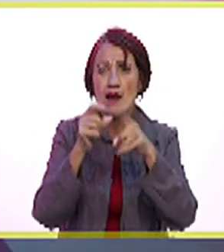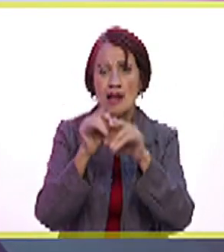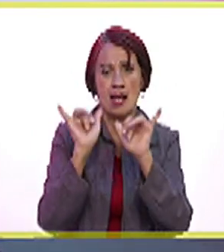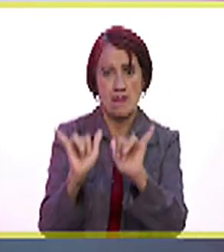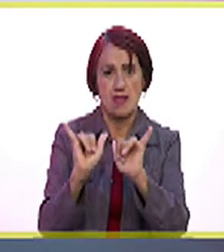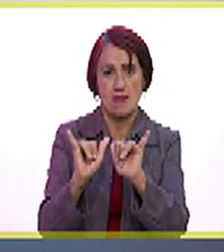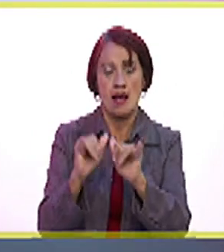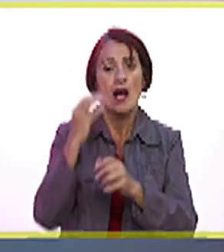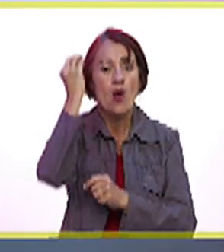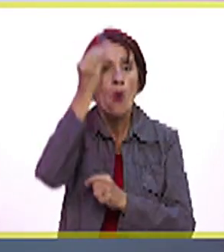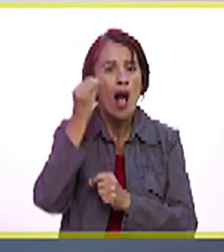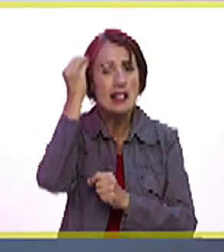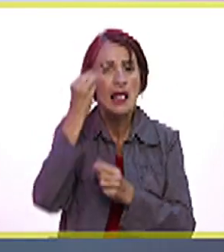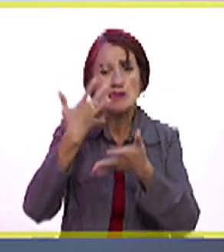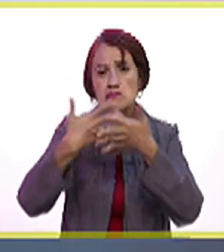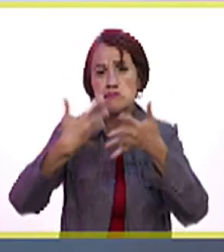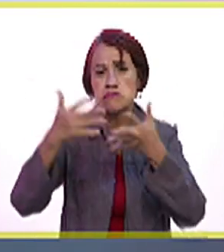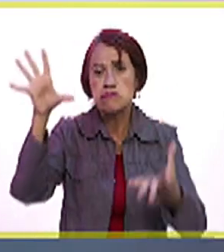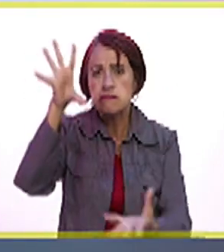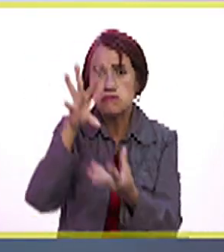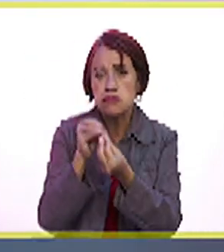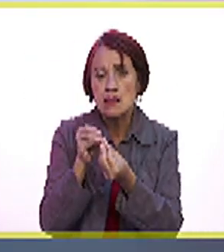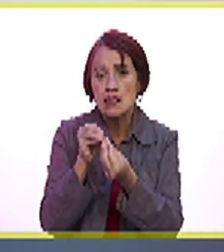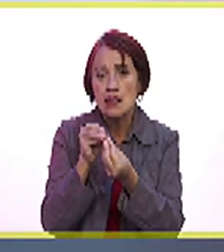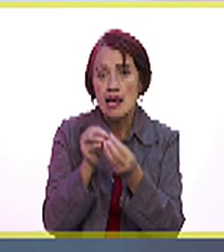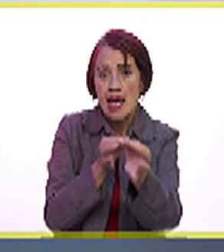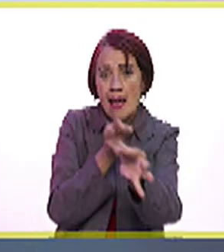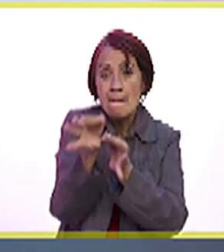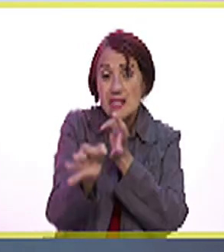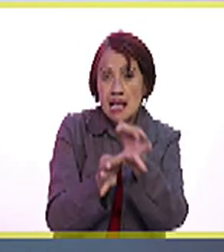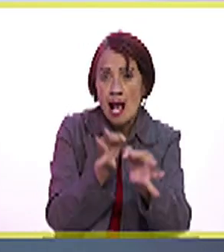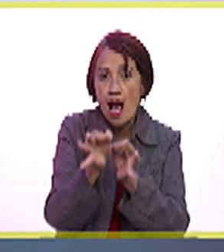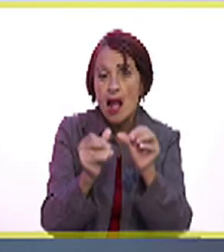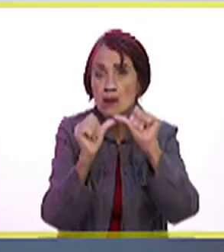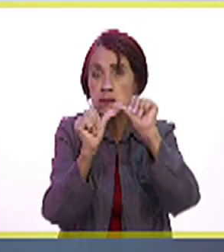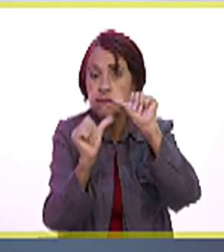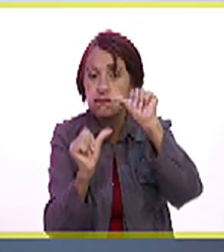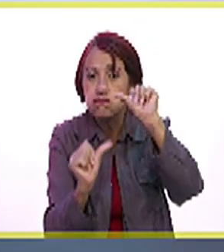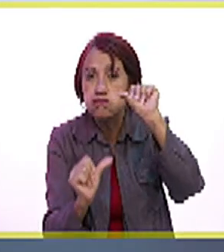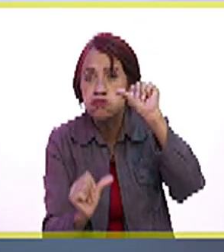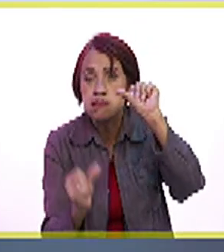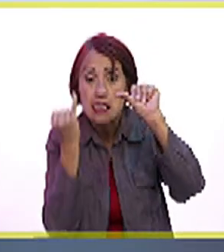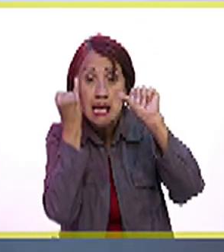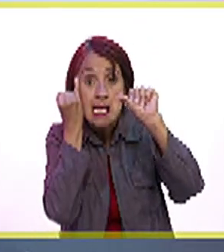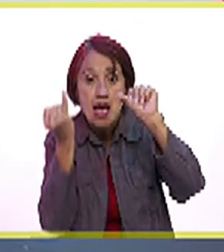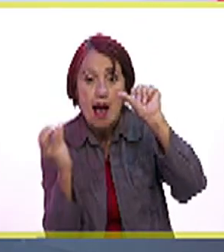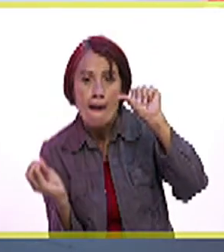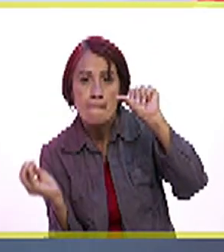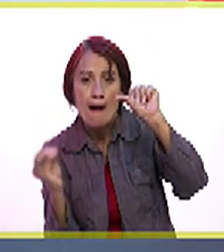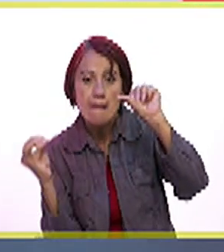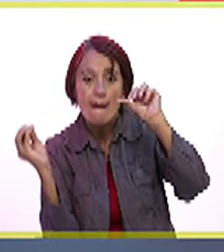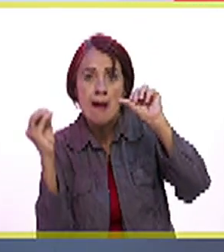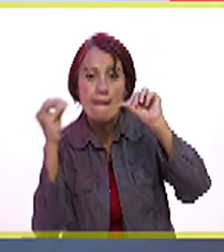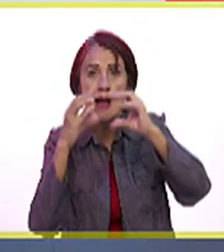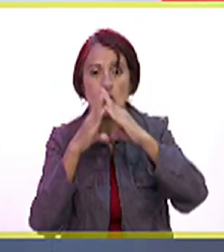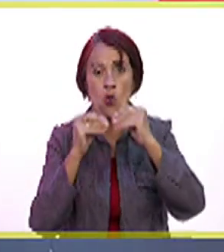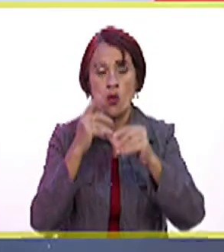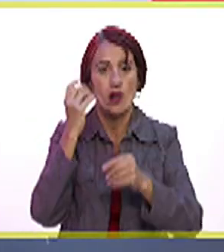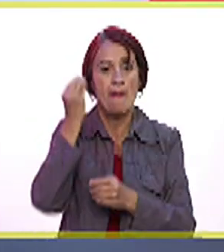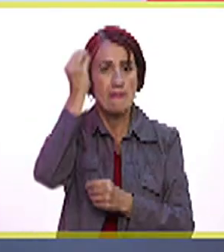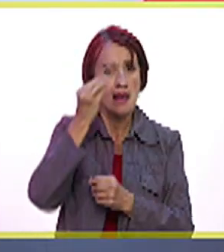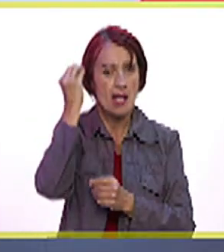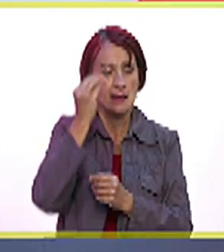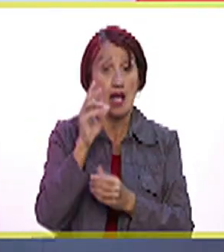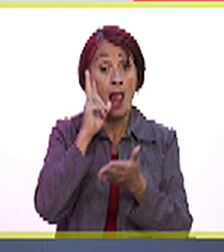¿Qué es un análisis o compresión de texto? Es entender, construir con ideas a partir de lo que usted sugiere.